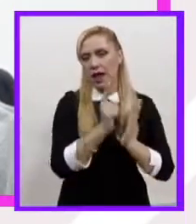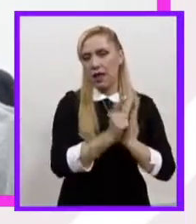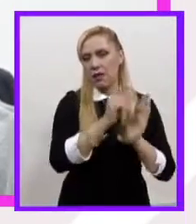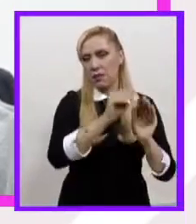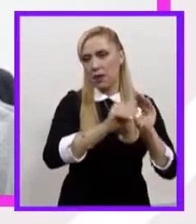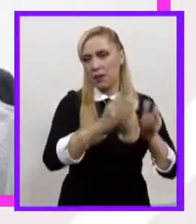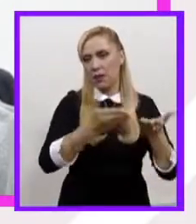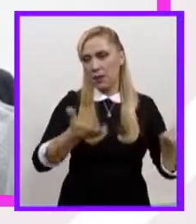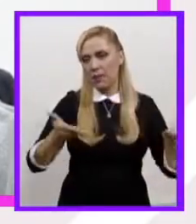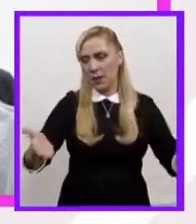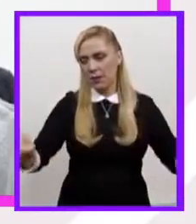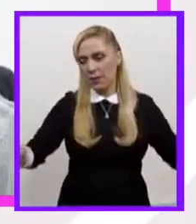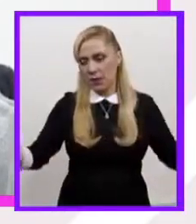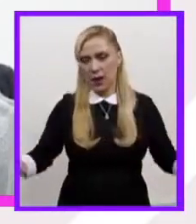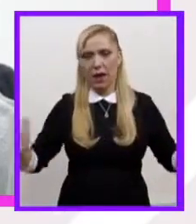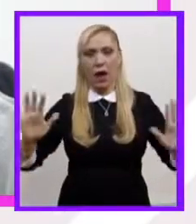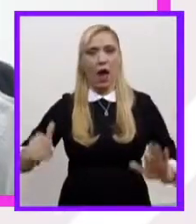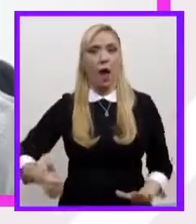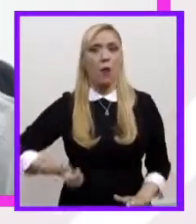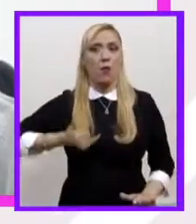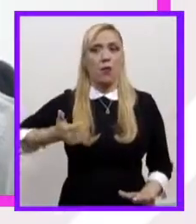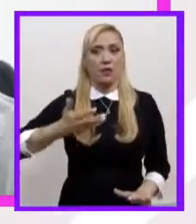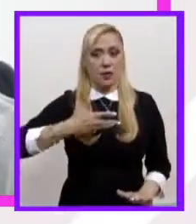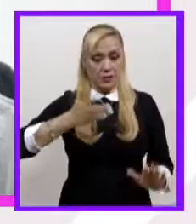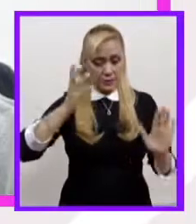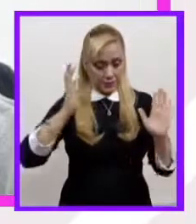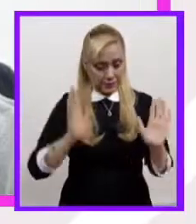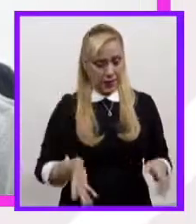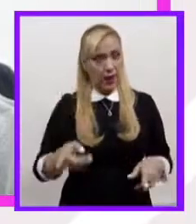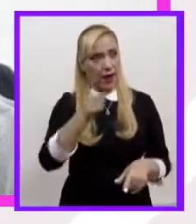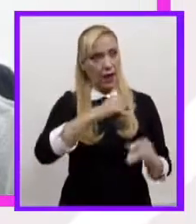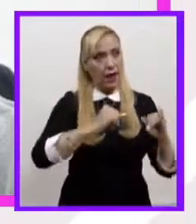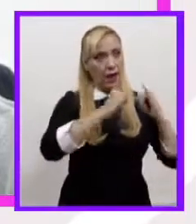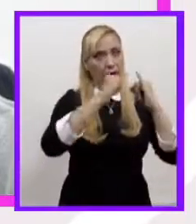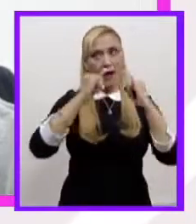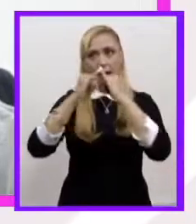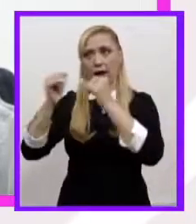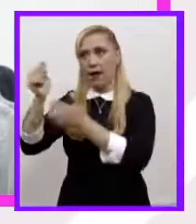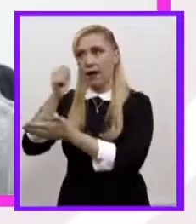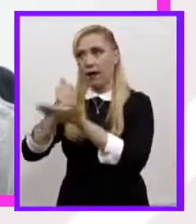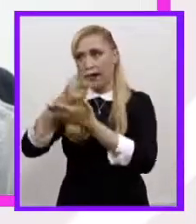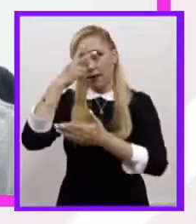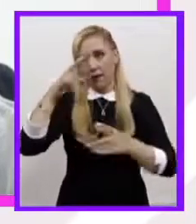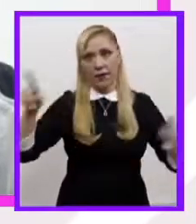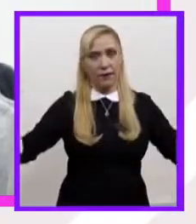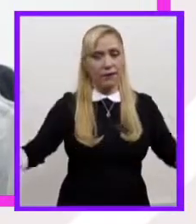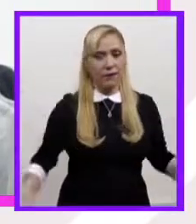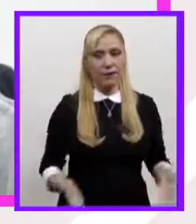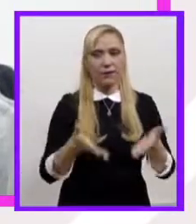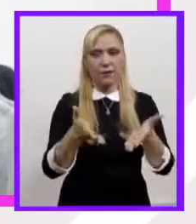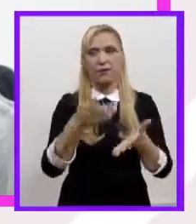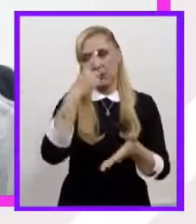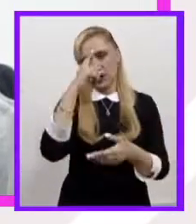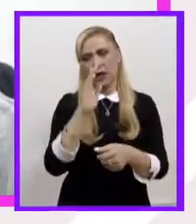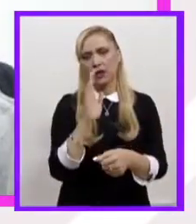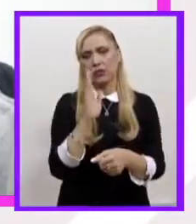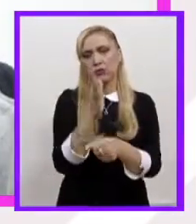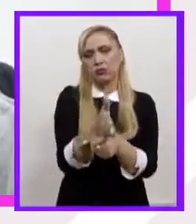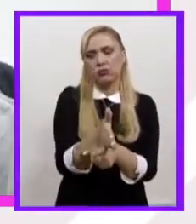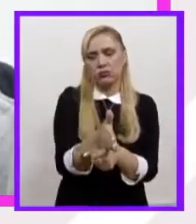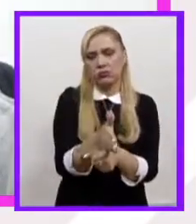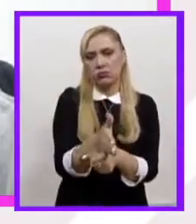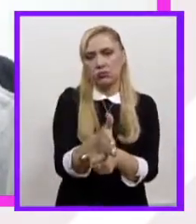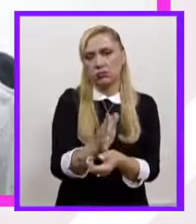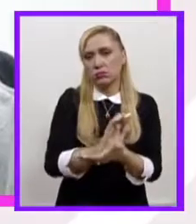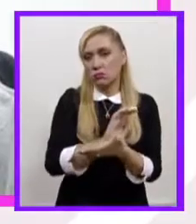aprovechar la estructura actual de las instituciones de la Ciudad de México para poder sancionar la discriminación. Ya se